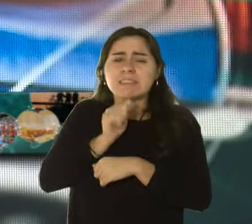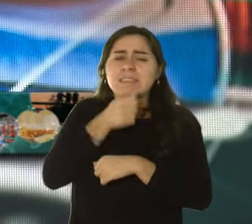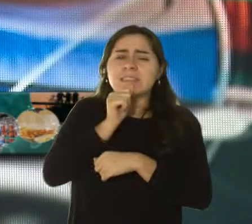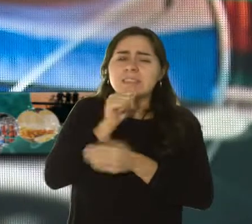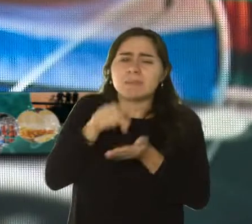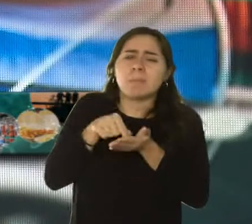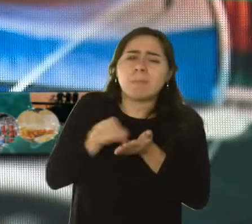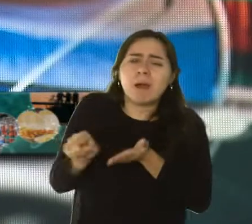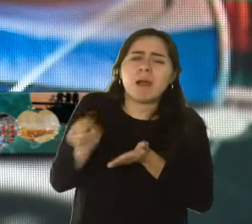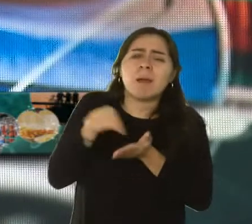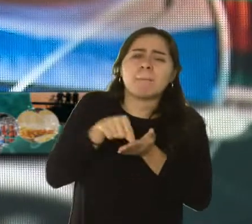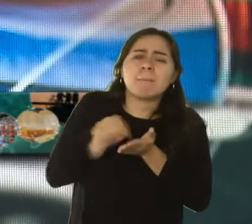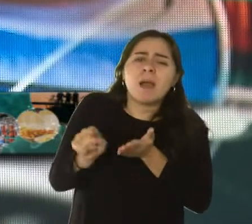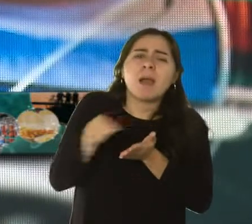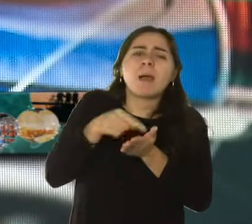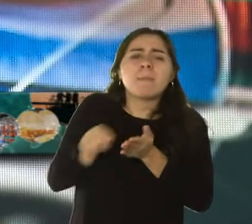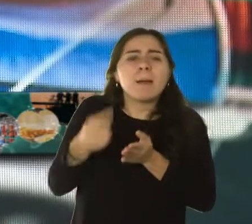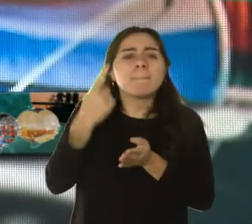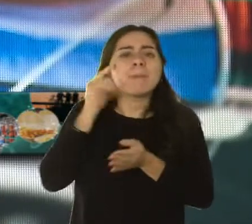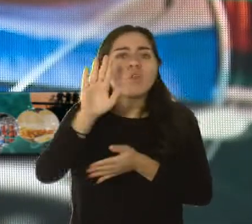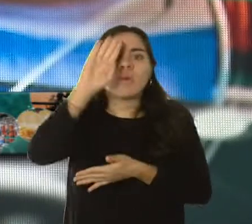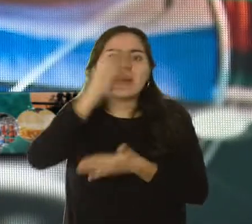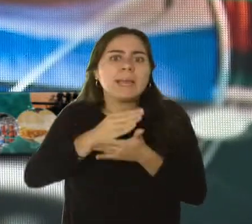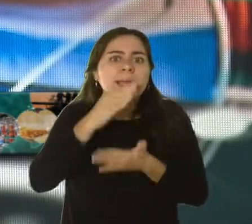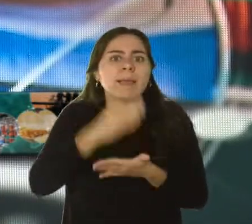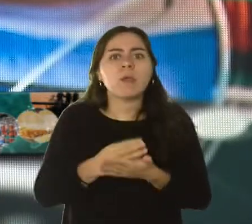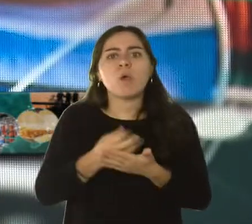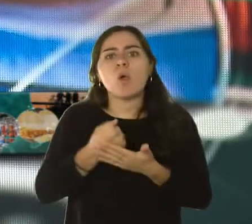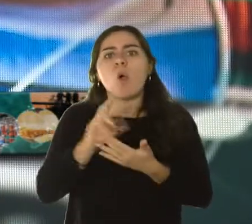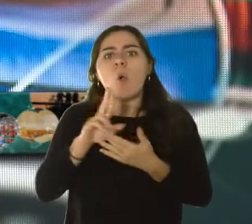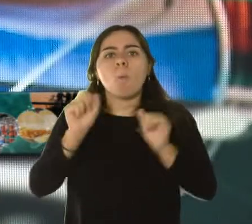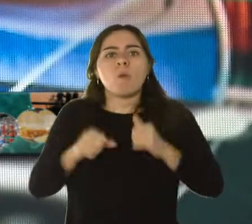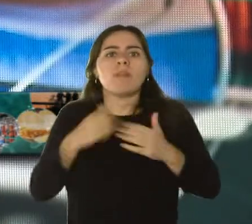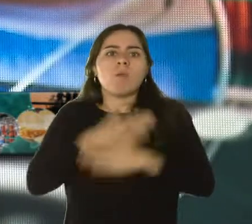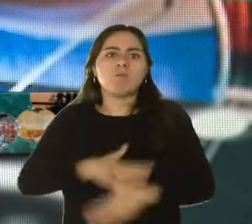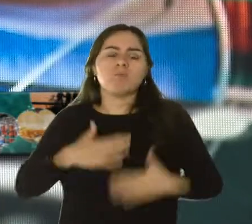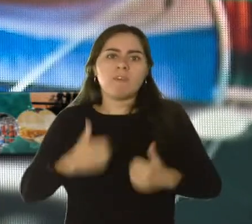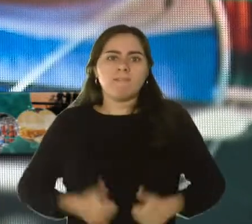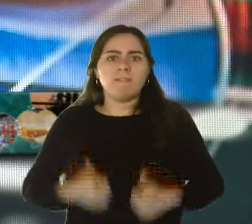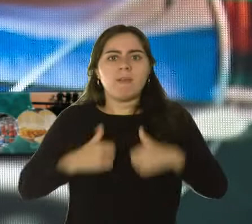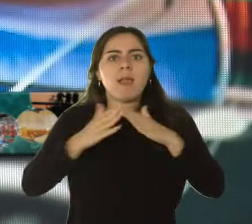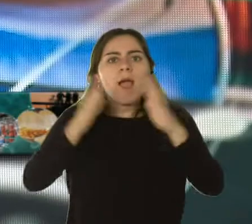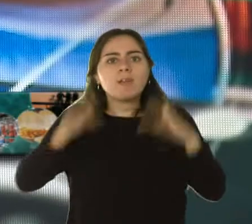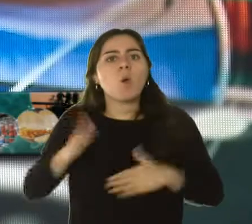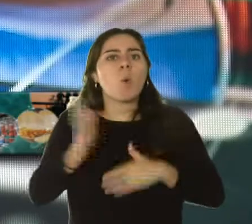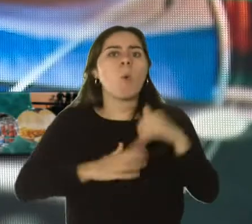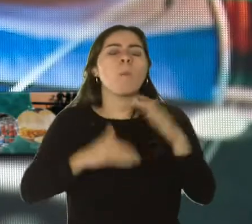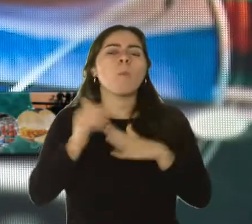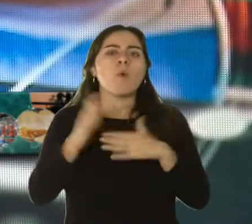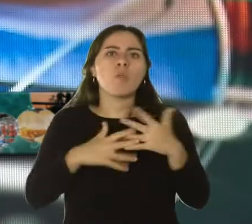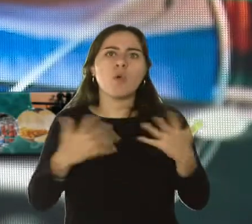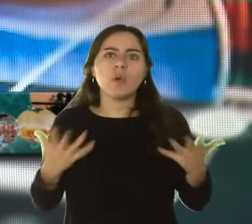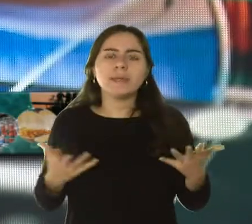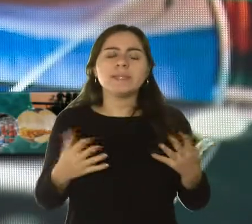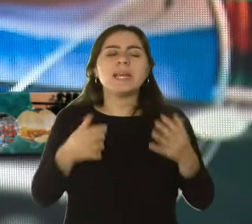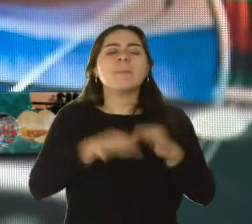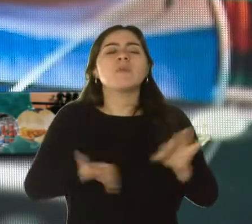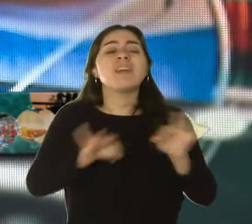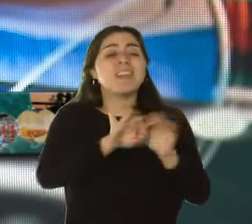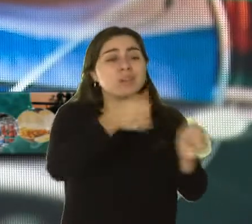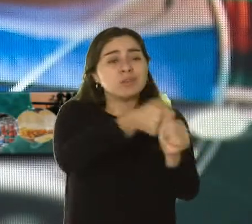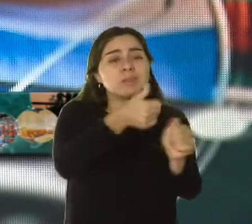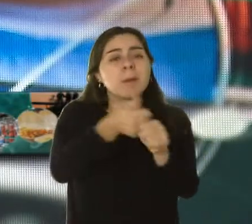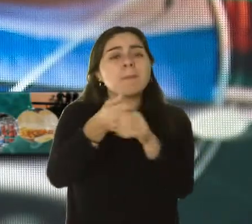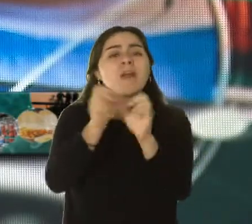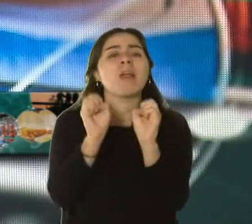tus hijos o para tener un techo digno como persona. Tienen que orientarse, ¿ok?